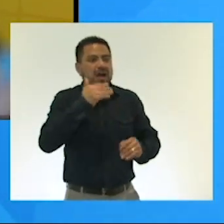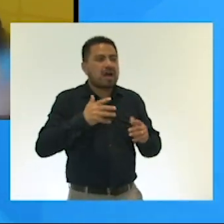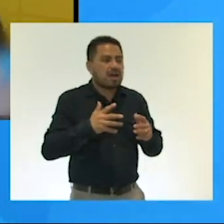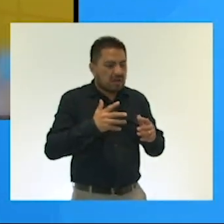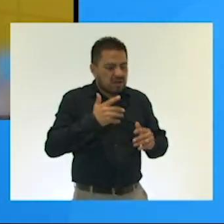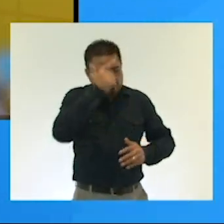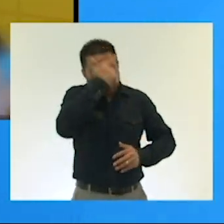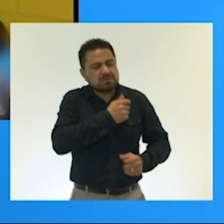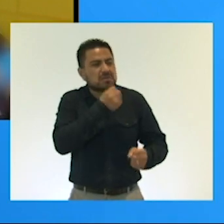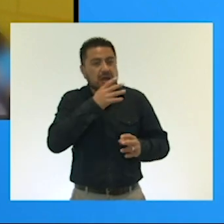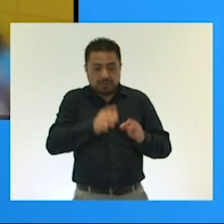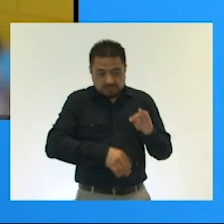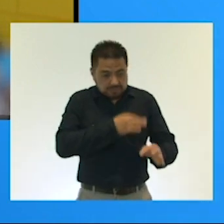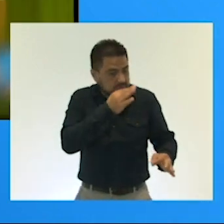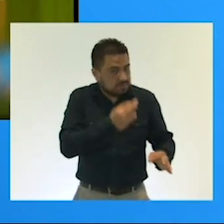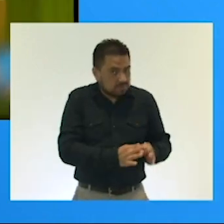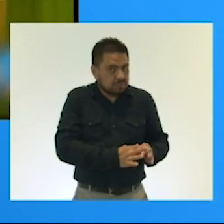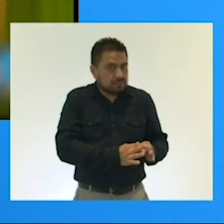gran noche. ¿Estás listo?